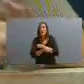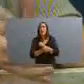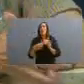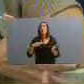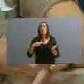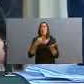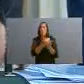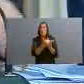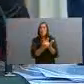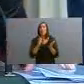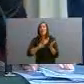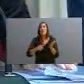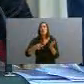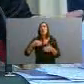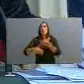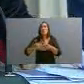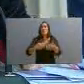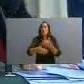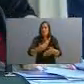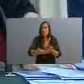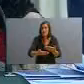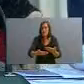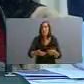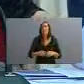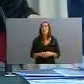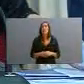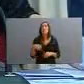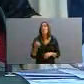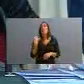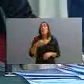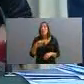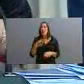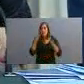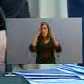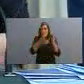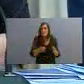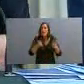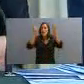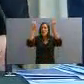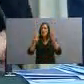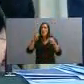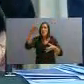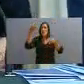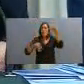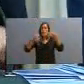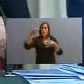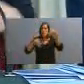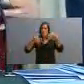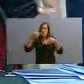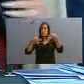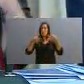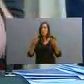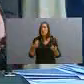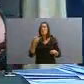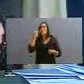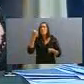también abordar el tema de la justicia, fundamentalmente de hechos que